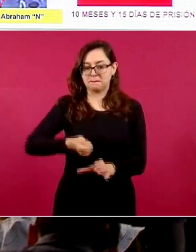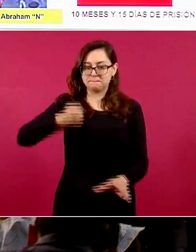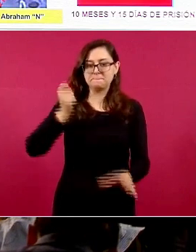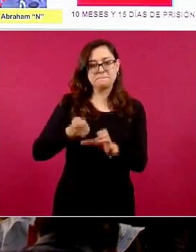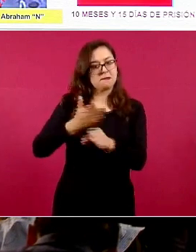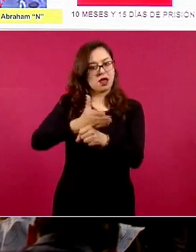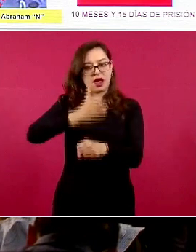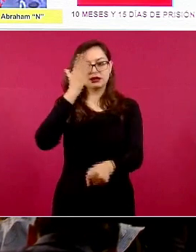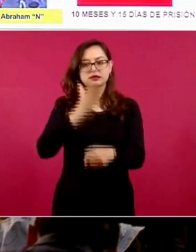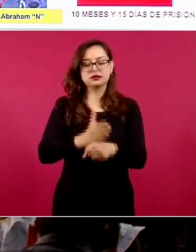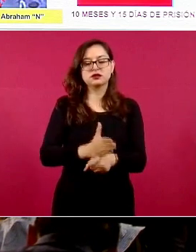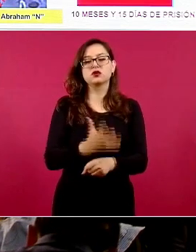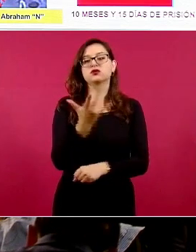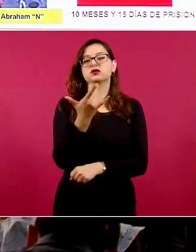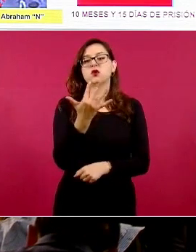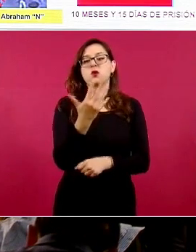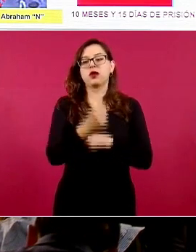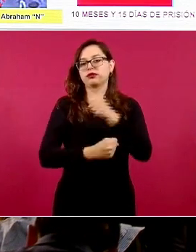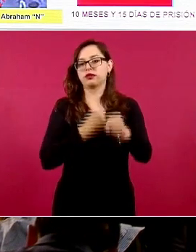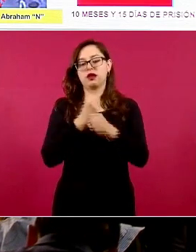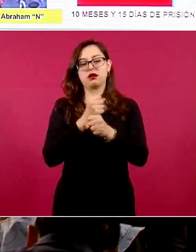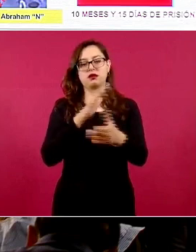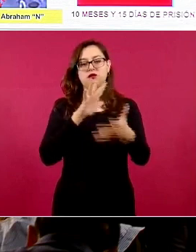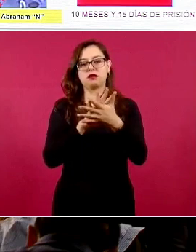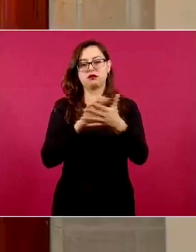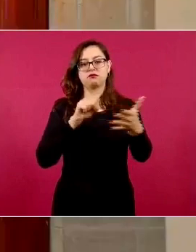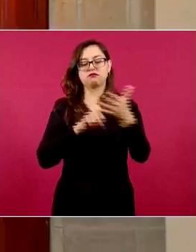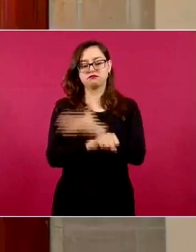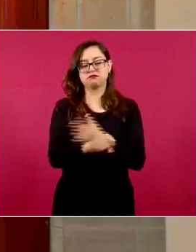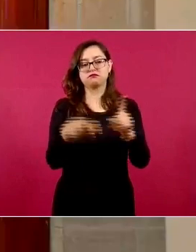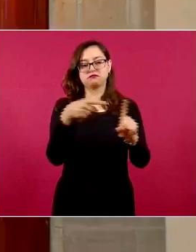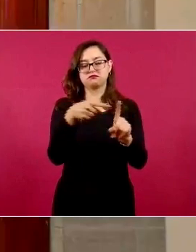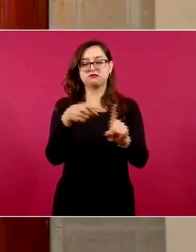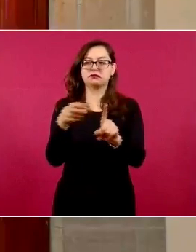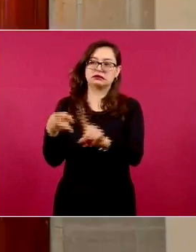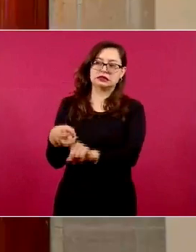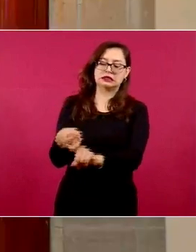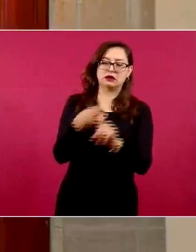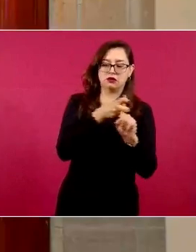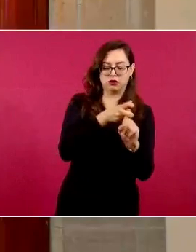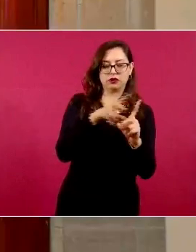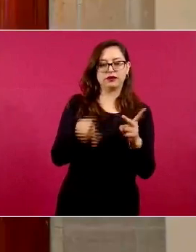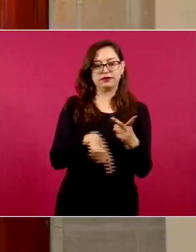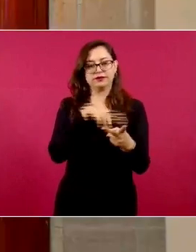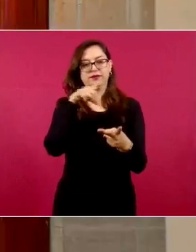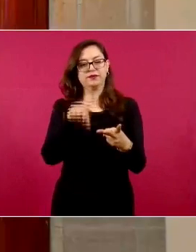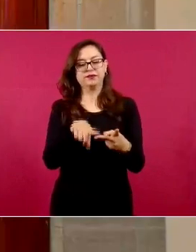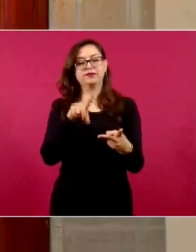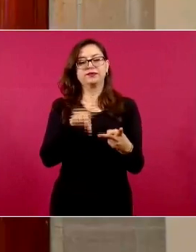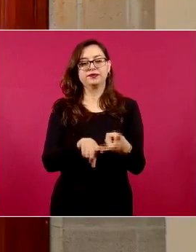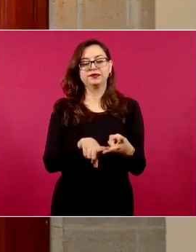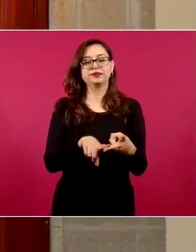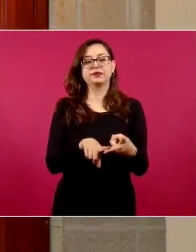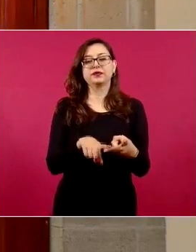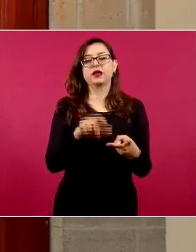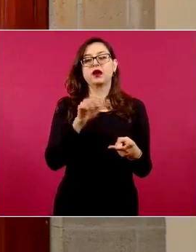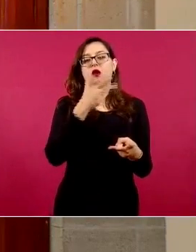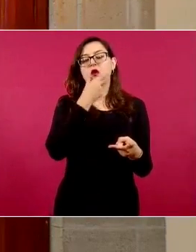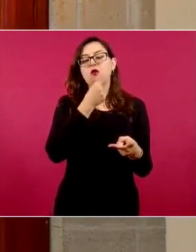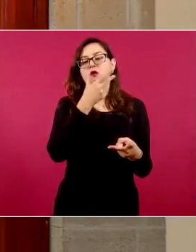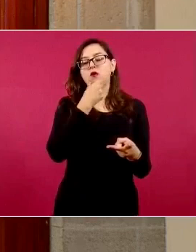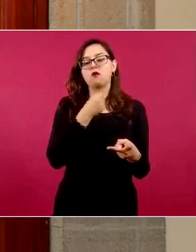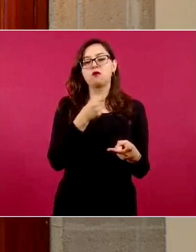prisión por privación ilegal de la libertad agravada en modalidad de secuestro exprés, otra más en contra de Abraham